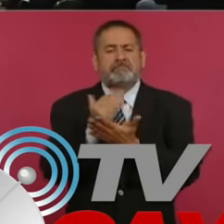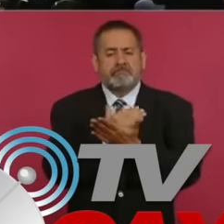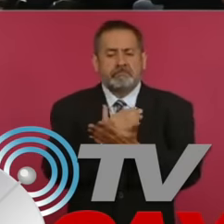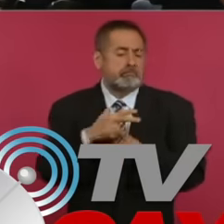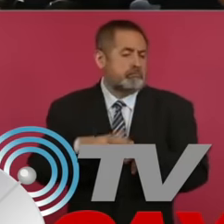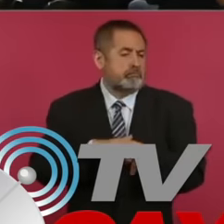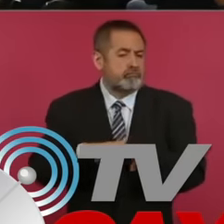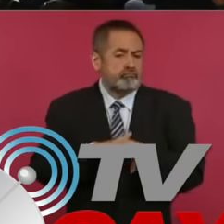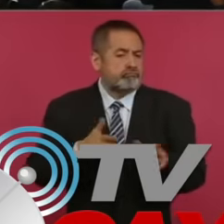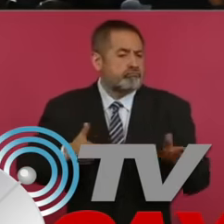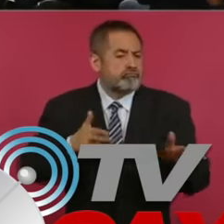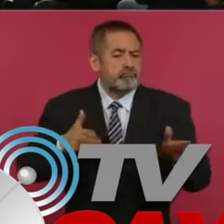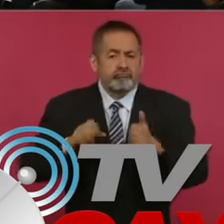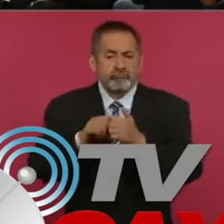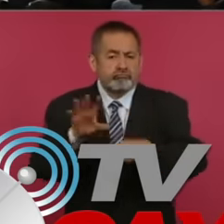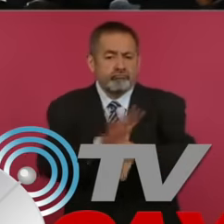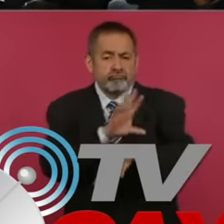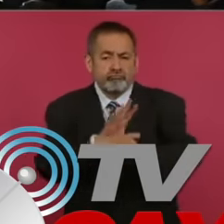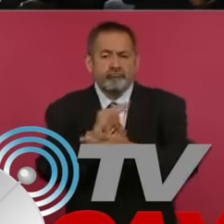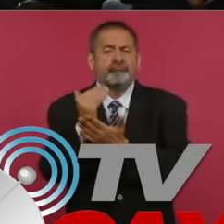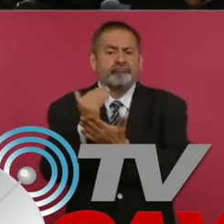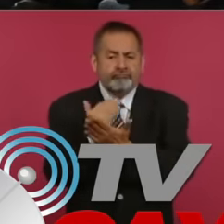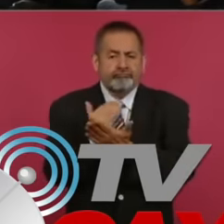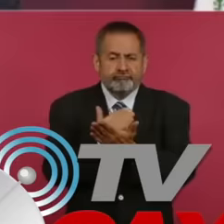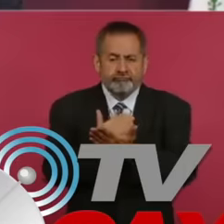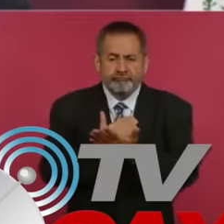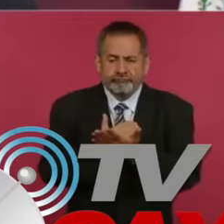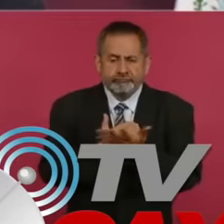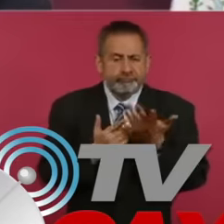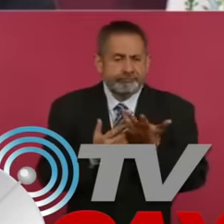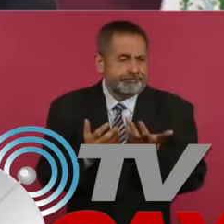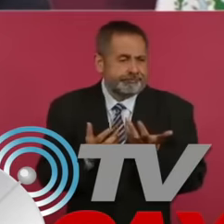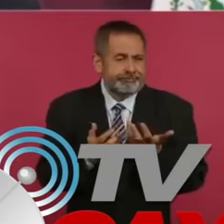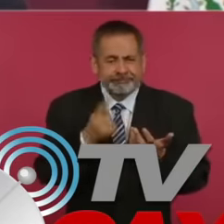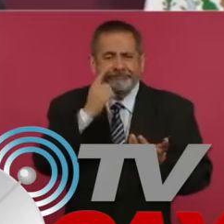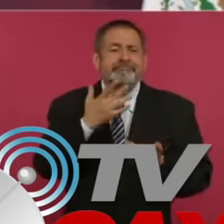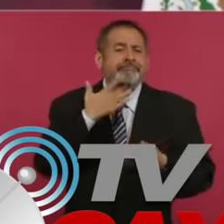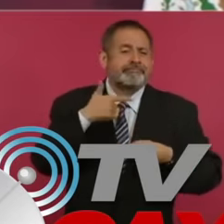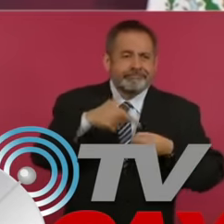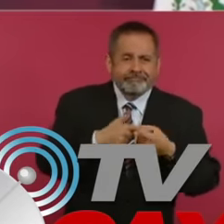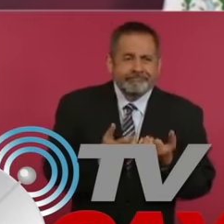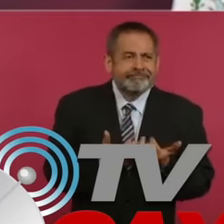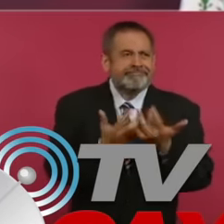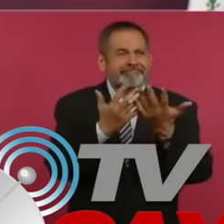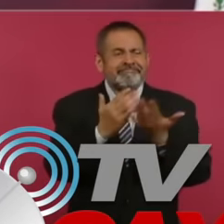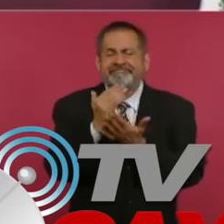porque es menos uso de combustible fósil,